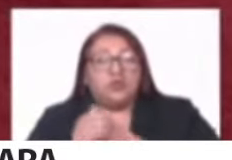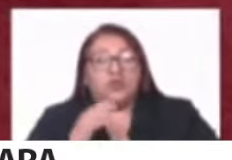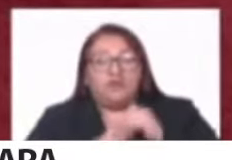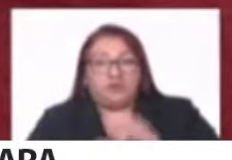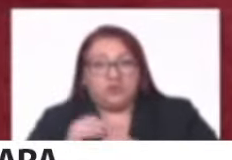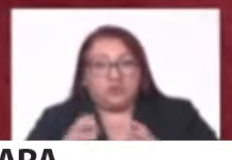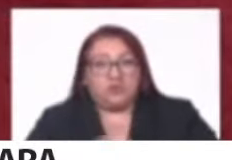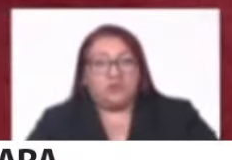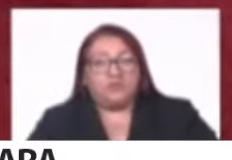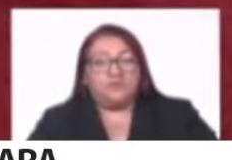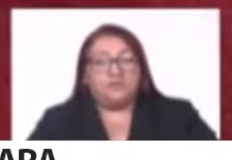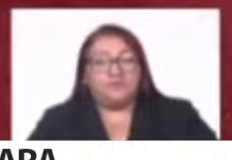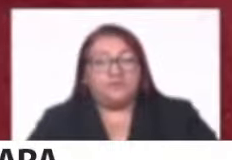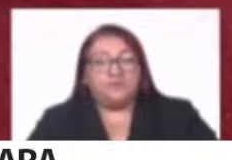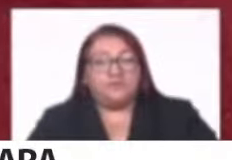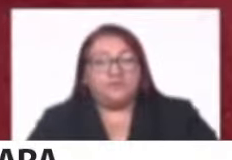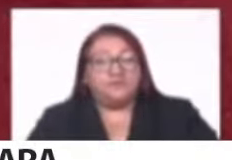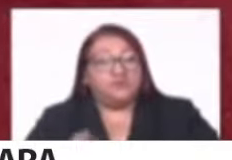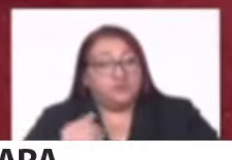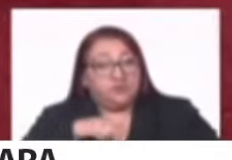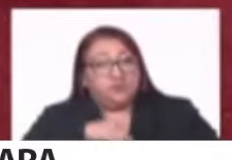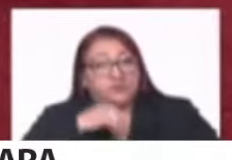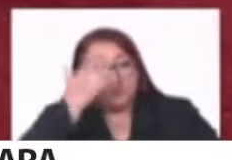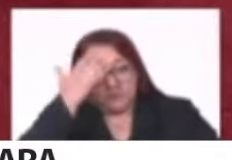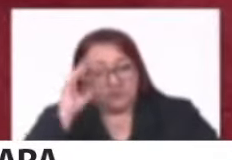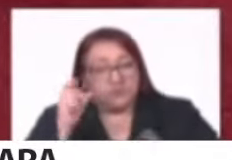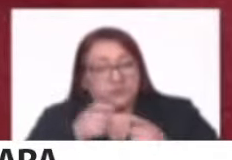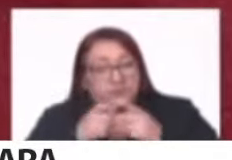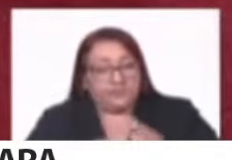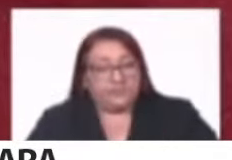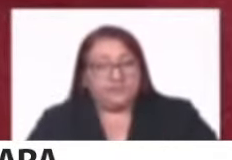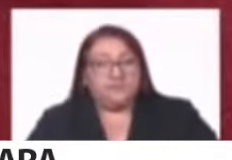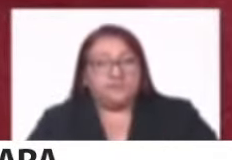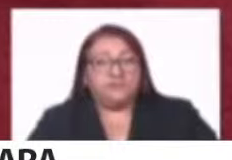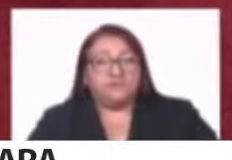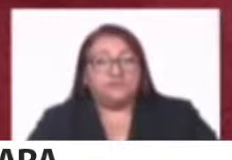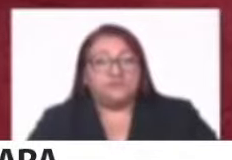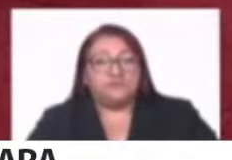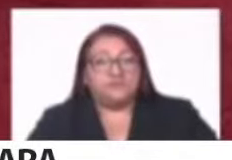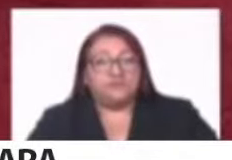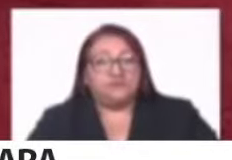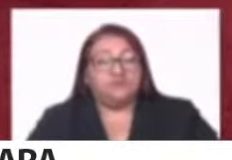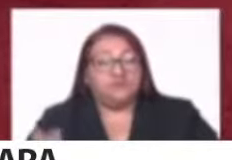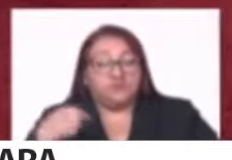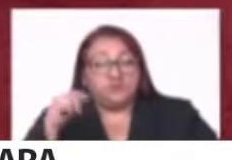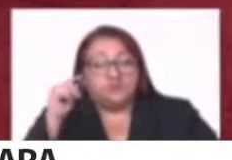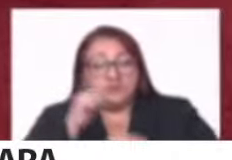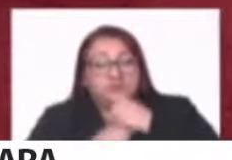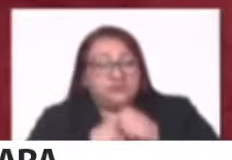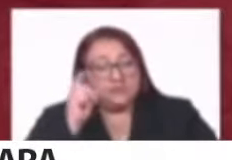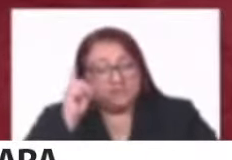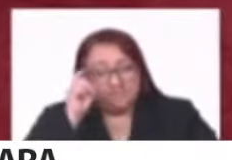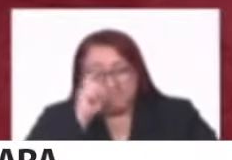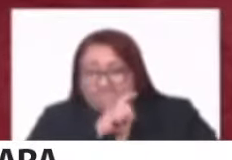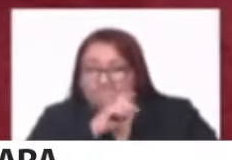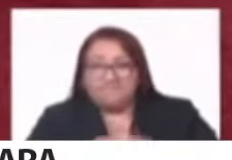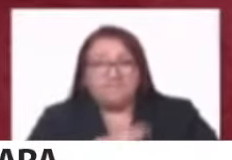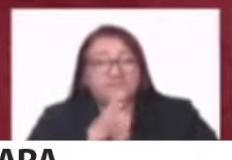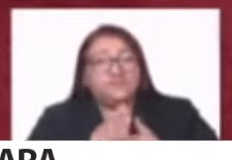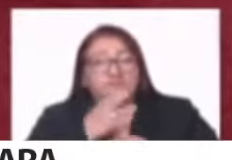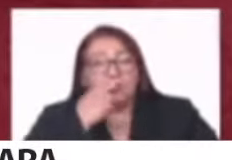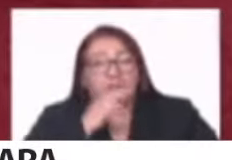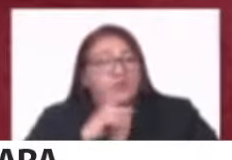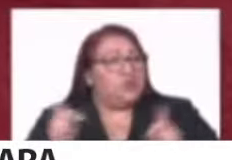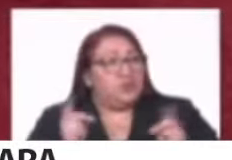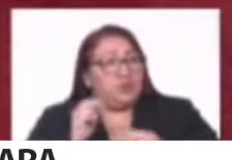infraestructura. Sabemos, señores congresistas, a través de la presidencia, que se viene un año difícil frente al fenómeno del Niño. Pero